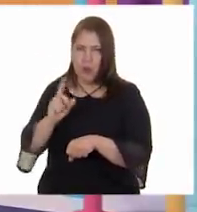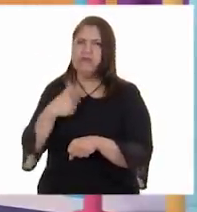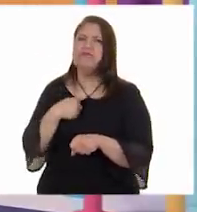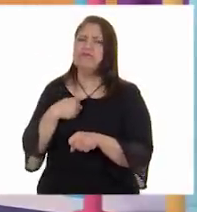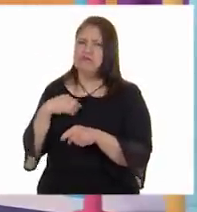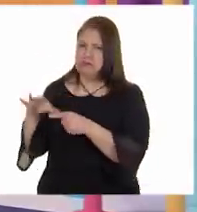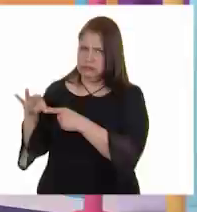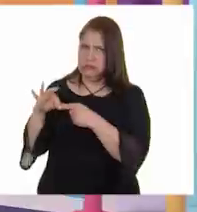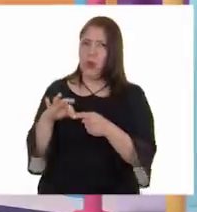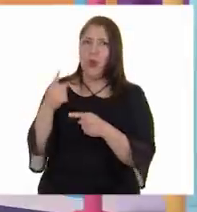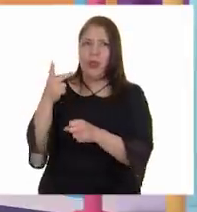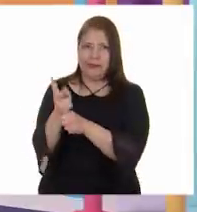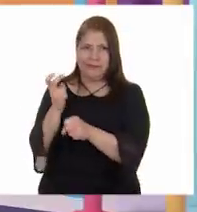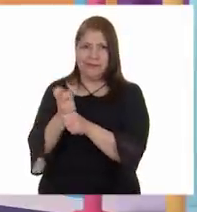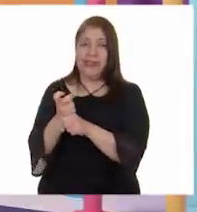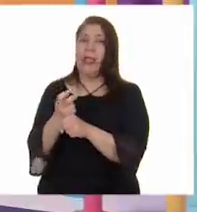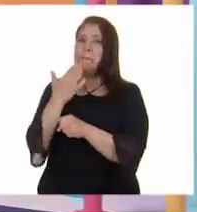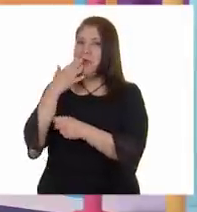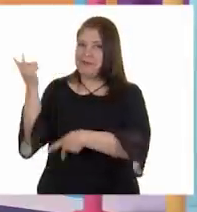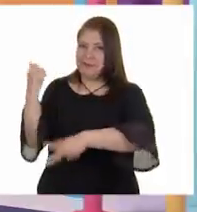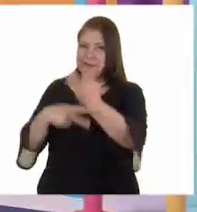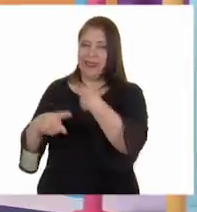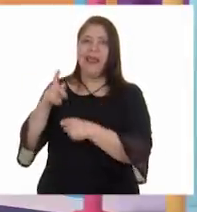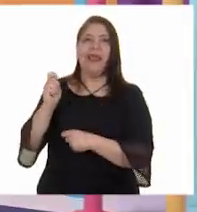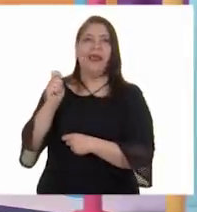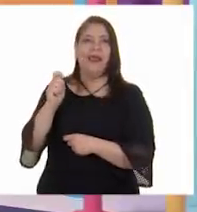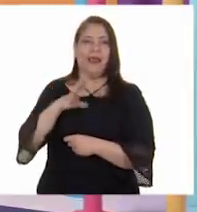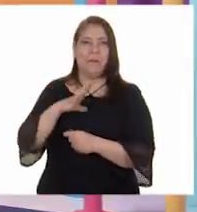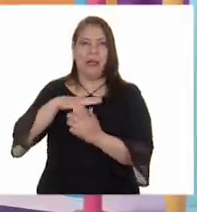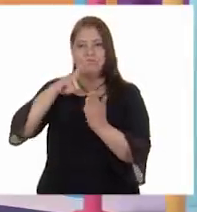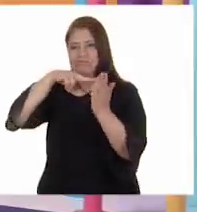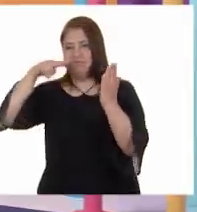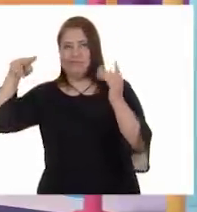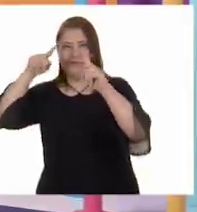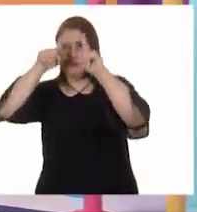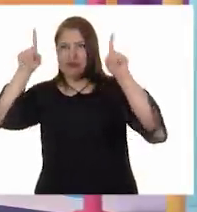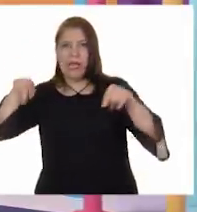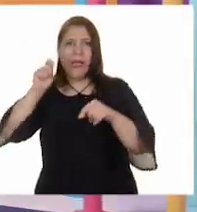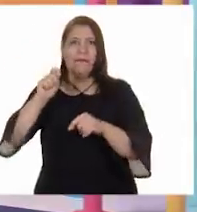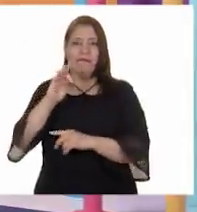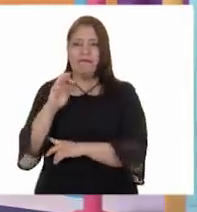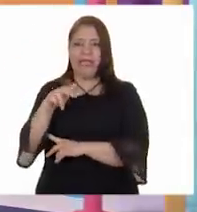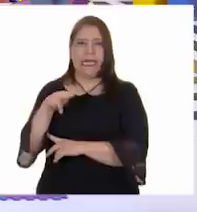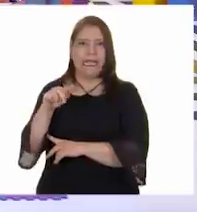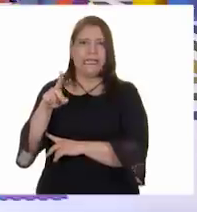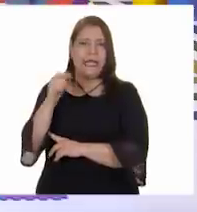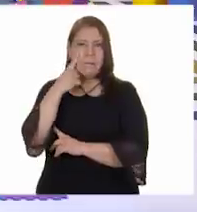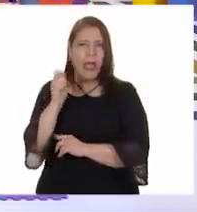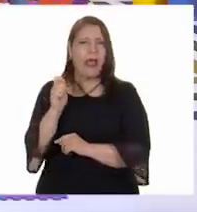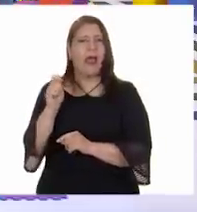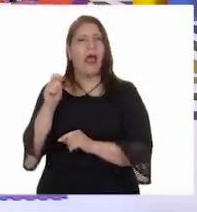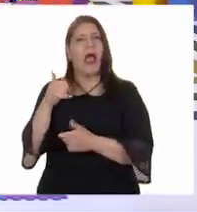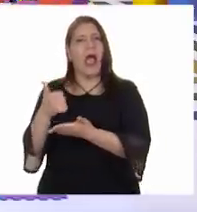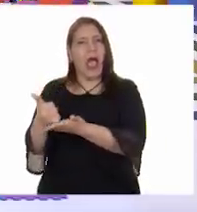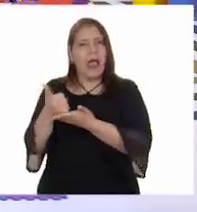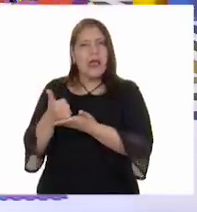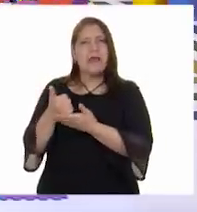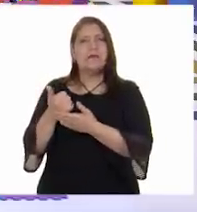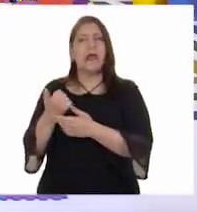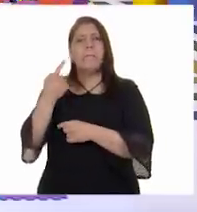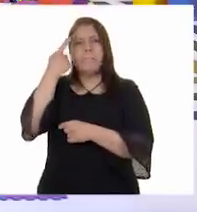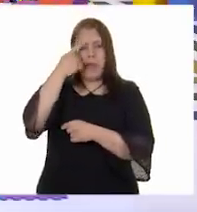bien! Entonces, vamos a darle la bienvenida a la acuarelista Fernanda, que nos va a ayudar con este tema de las mezclas. ¡Adelante, Fernanda!